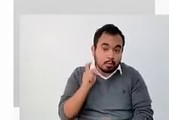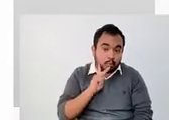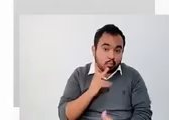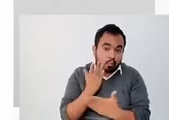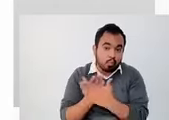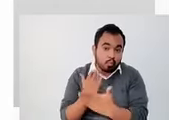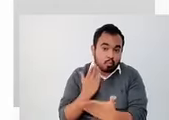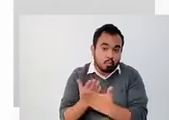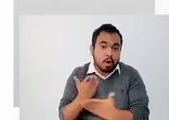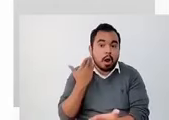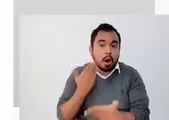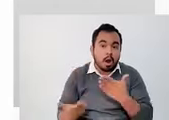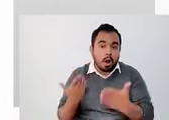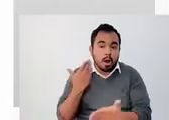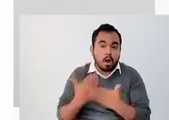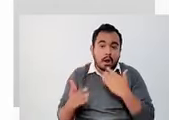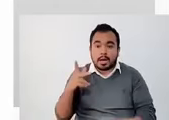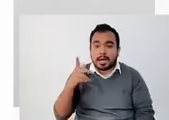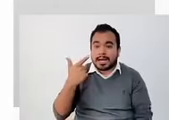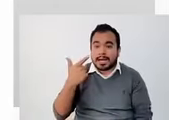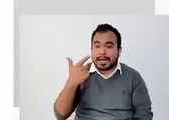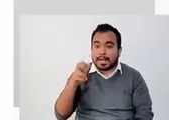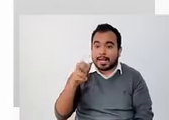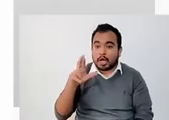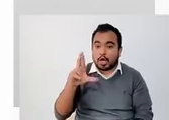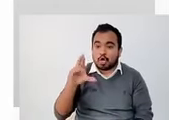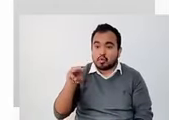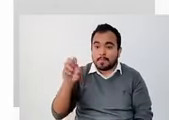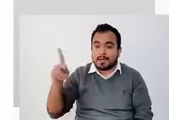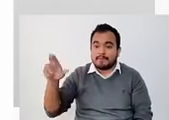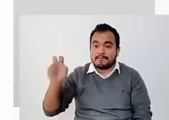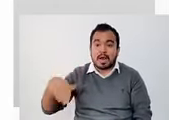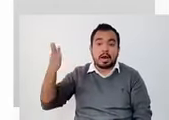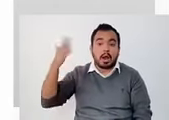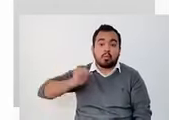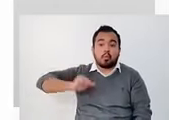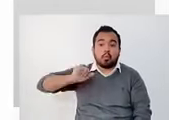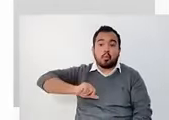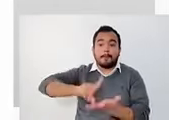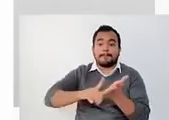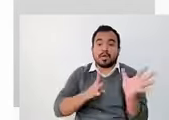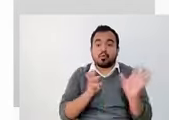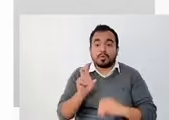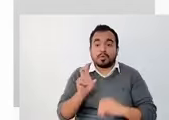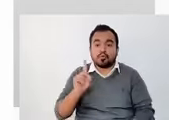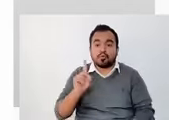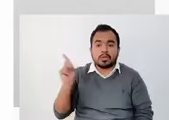and the Modern Mind de Jerome Frank, es un libro del año 30, y tiene unas hipótesis sobre